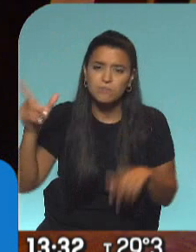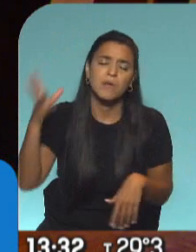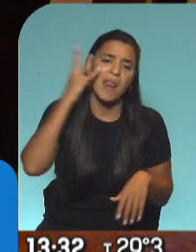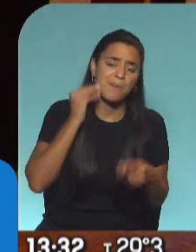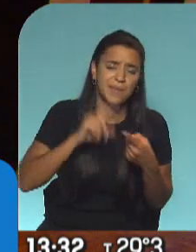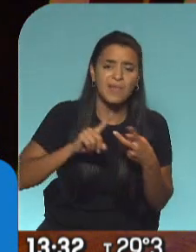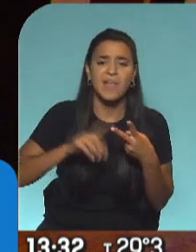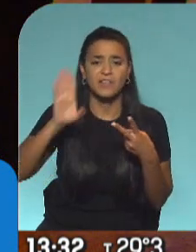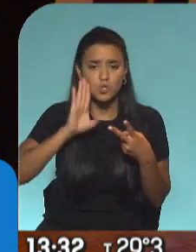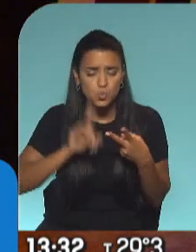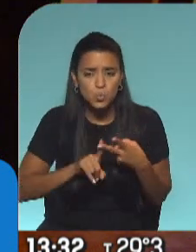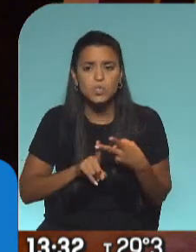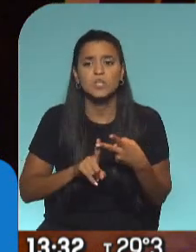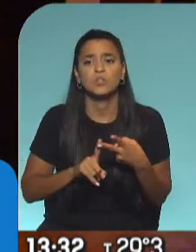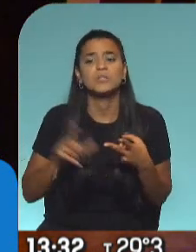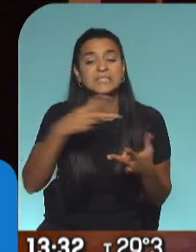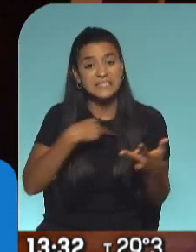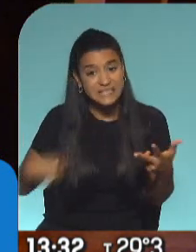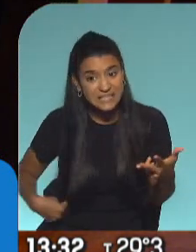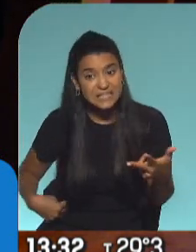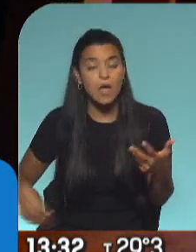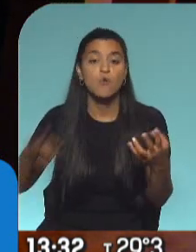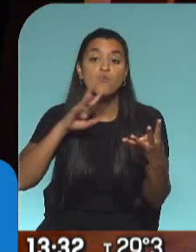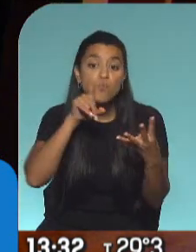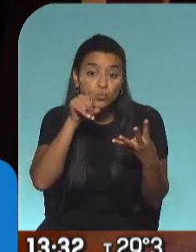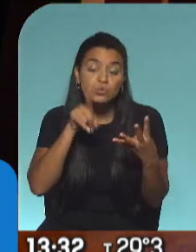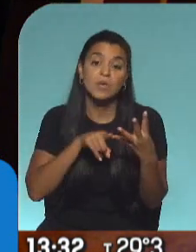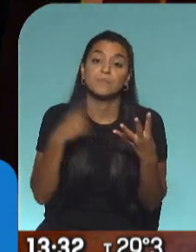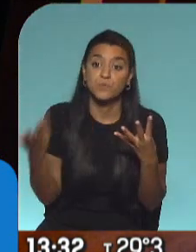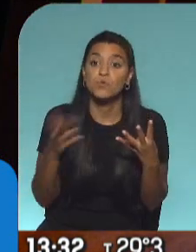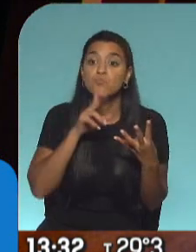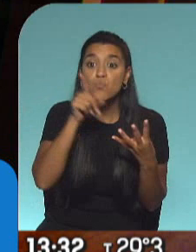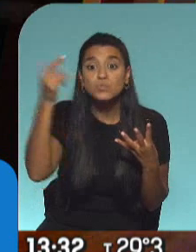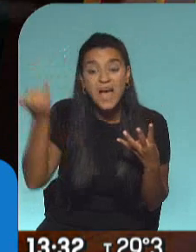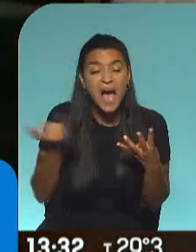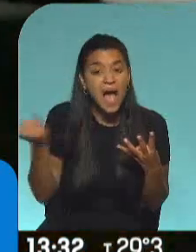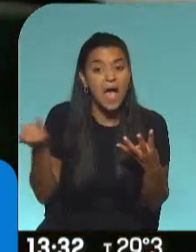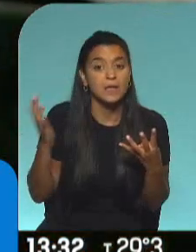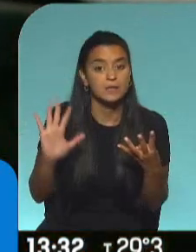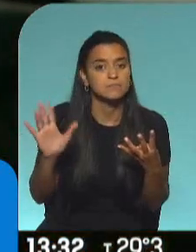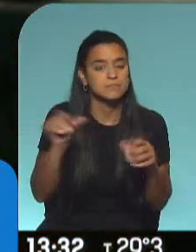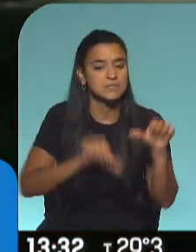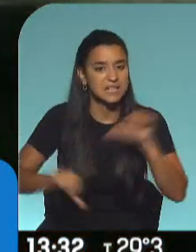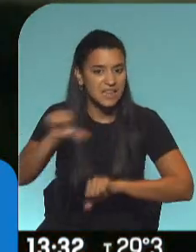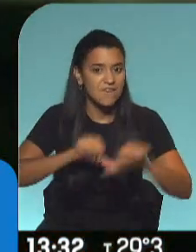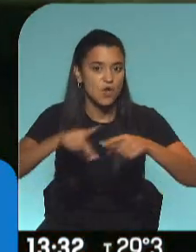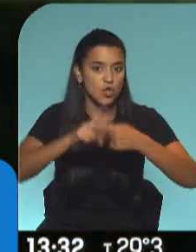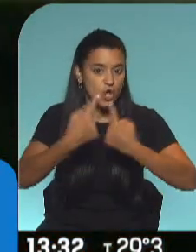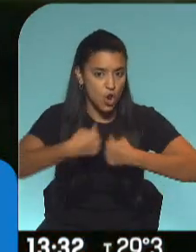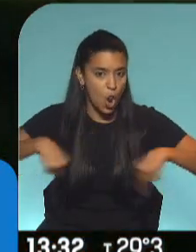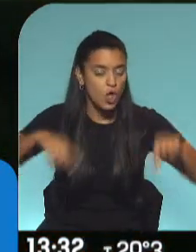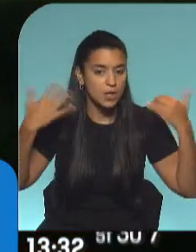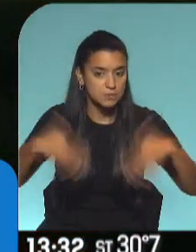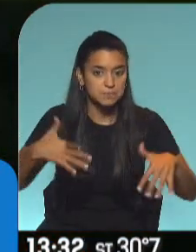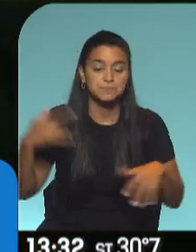Bretaña, Estados Unidos, China y Rusia, lo cual prueba que Rusia tiene evidentemente un complejo científico-tecnológico, será en